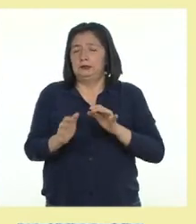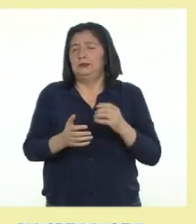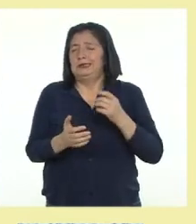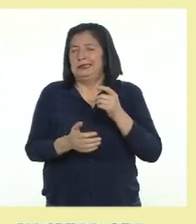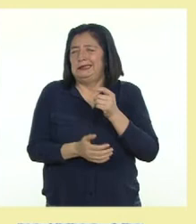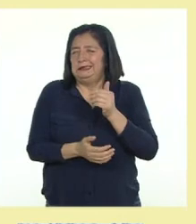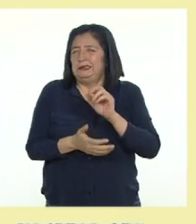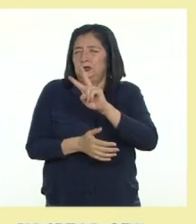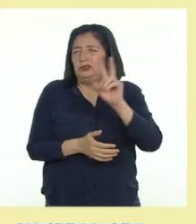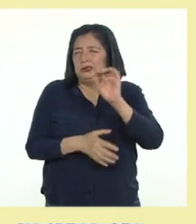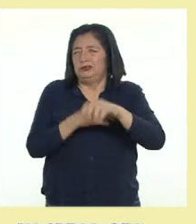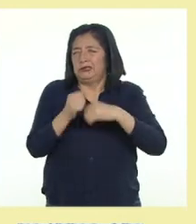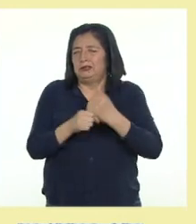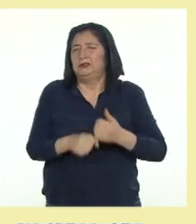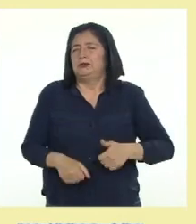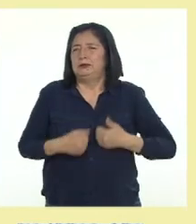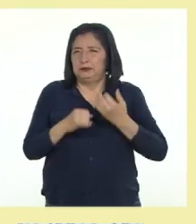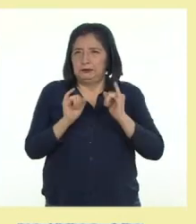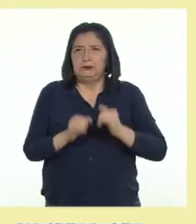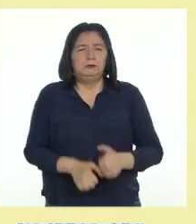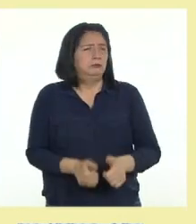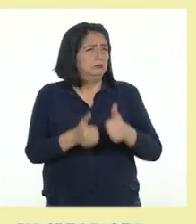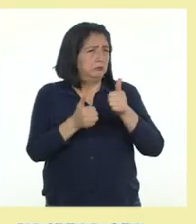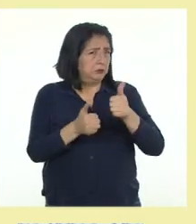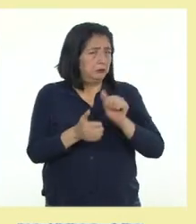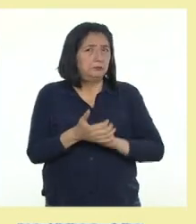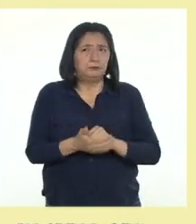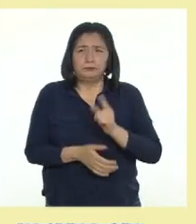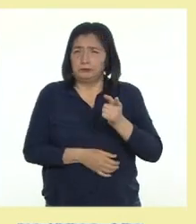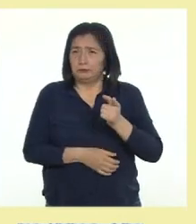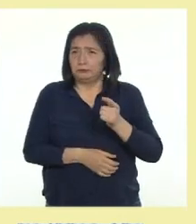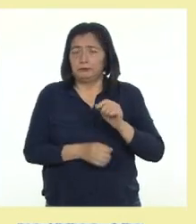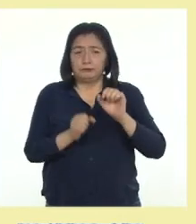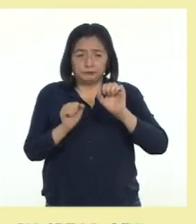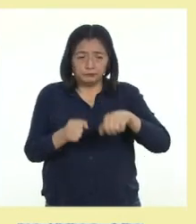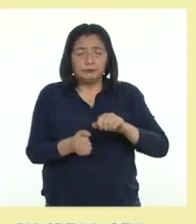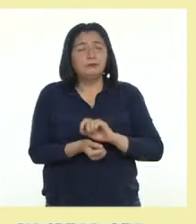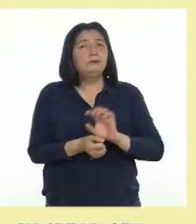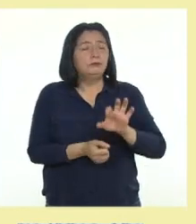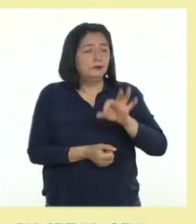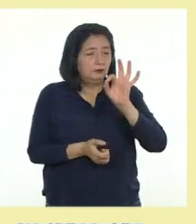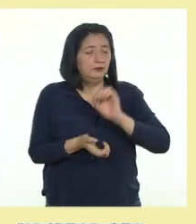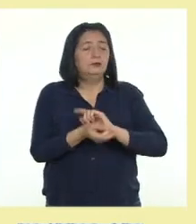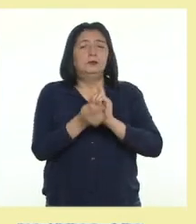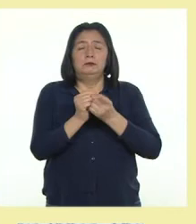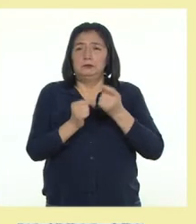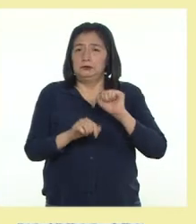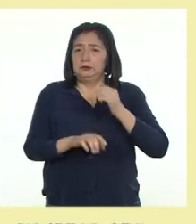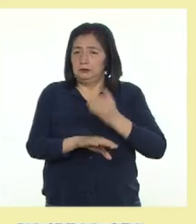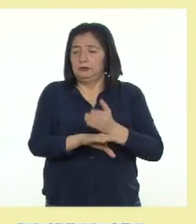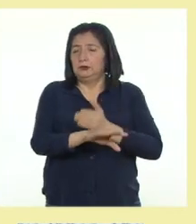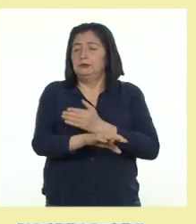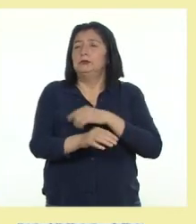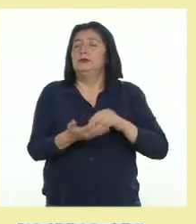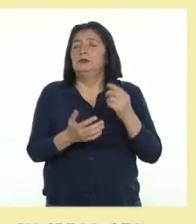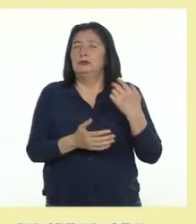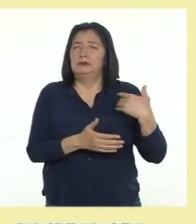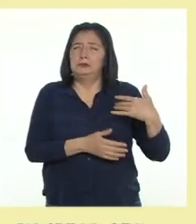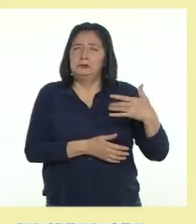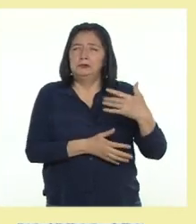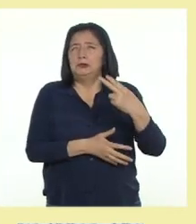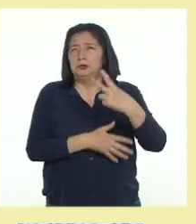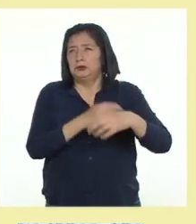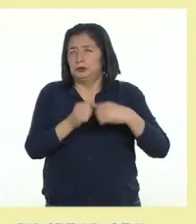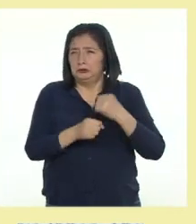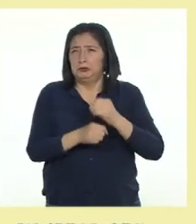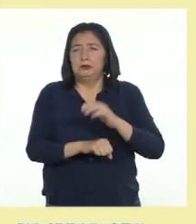200 años de vida república. Bien, has identificado los cambios y logros que se dieron en estos últimos casi 200